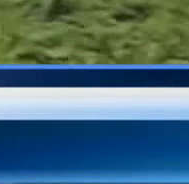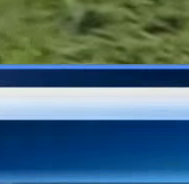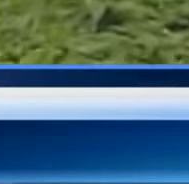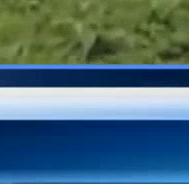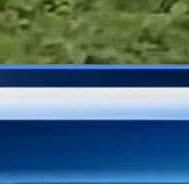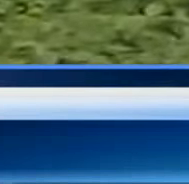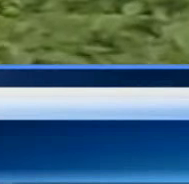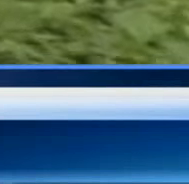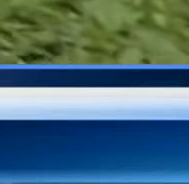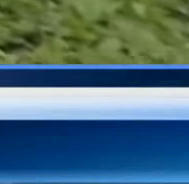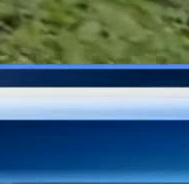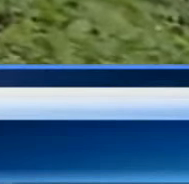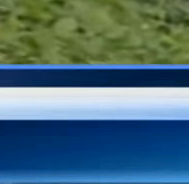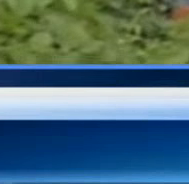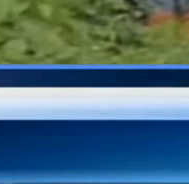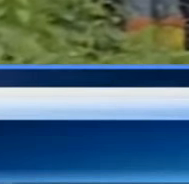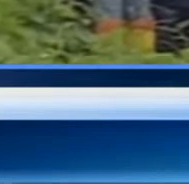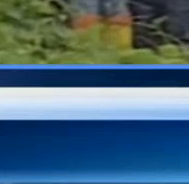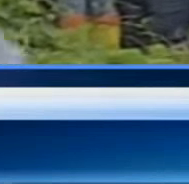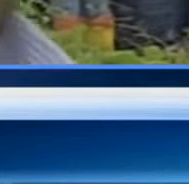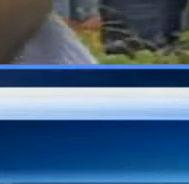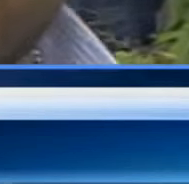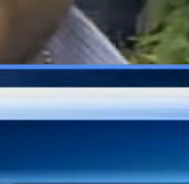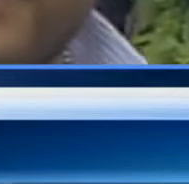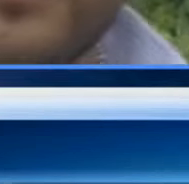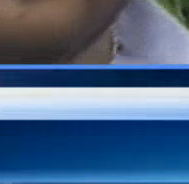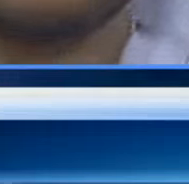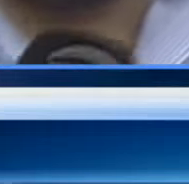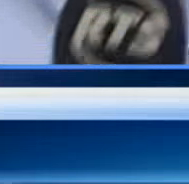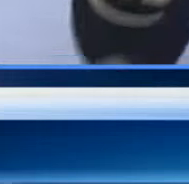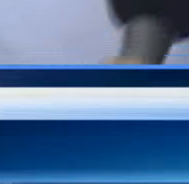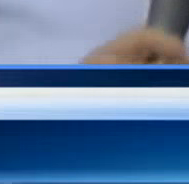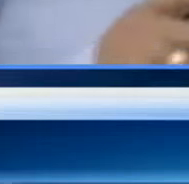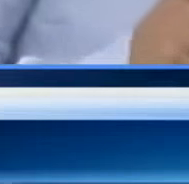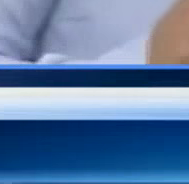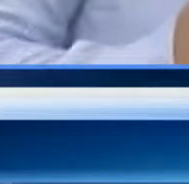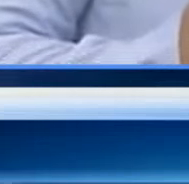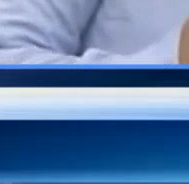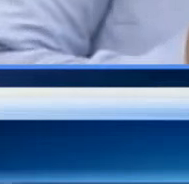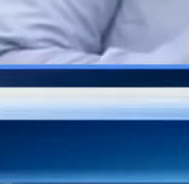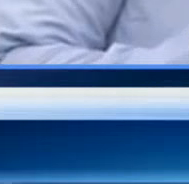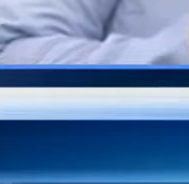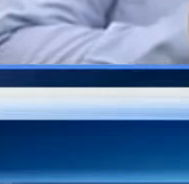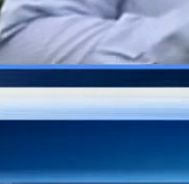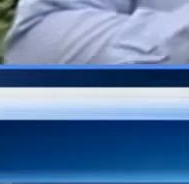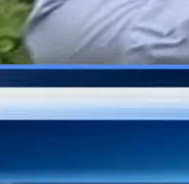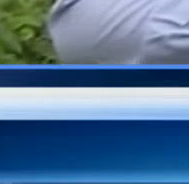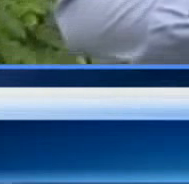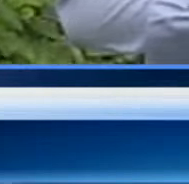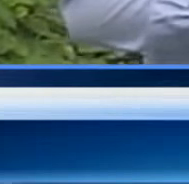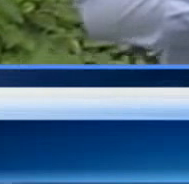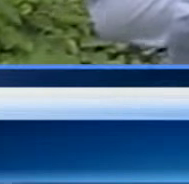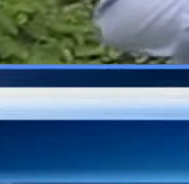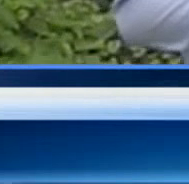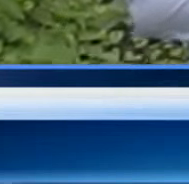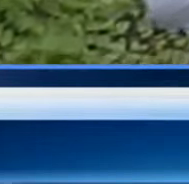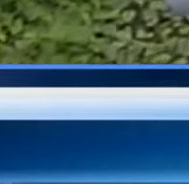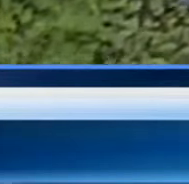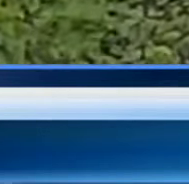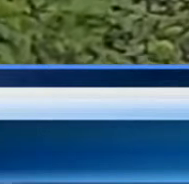ir permanentemente a hacer el trabajo, a nuevamente sacar las aguas, a nuevamente achicar eso, para que en eso no